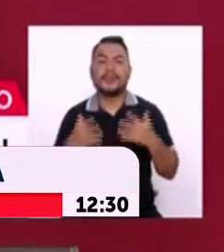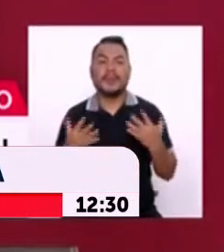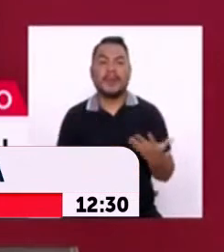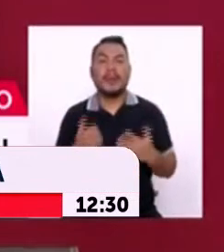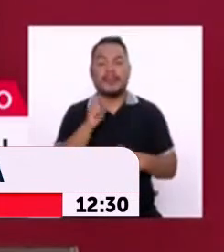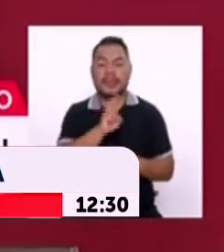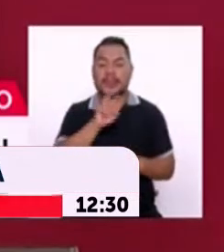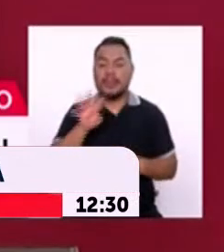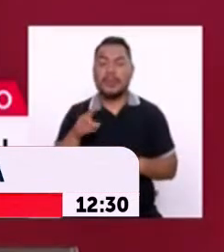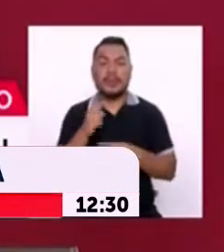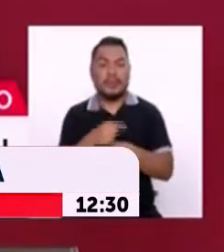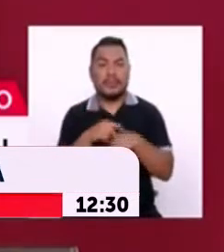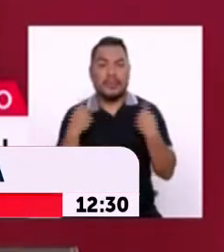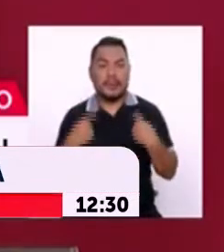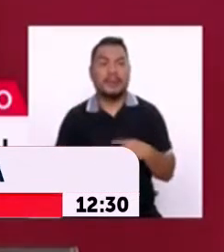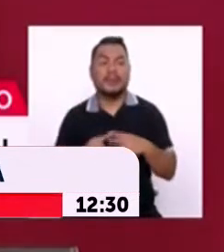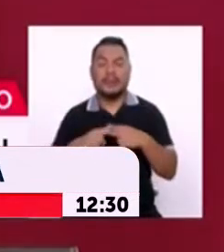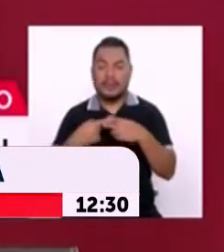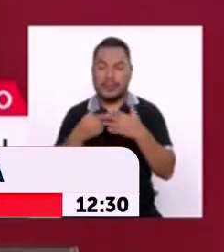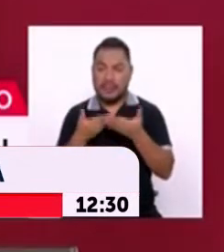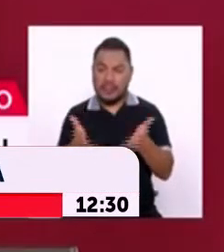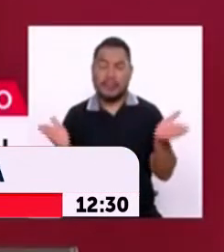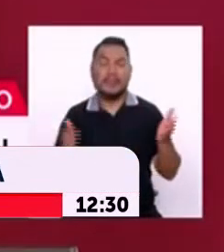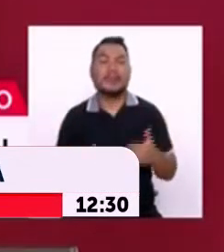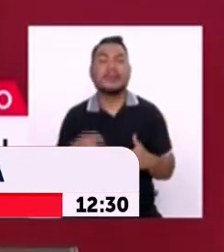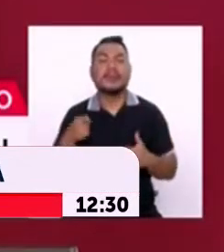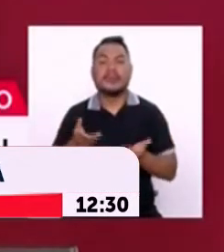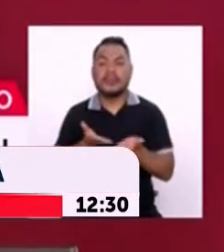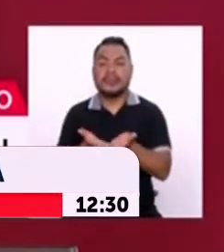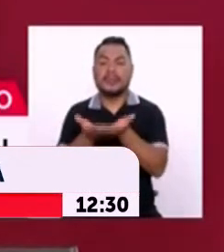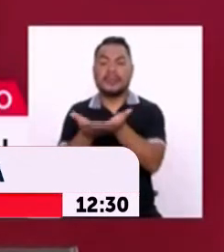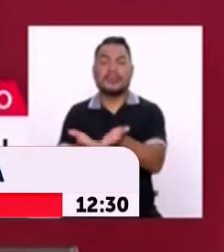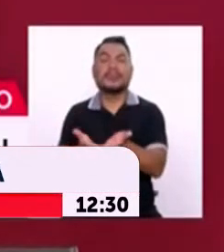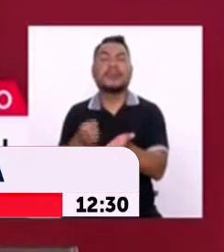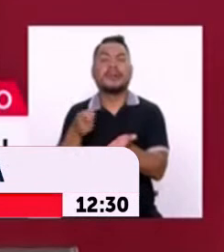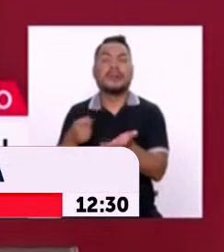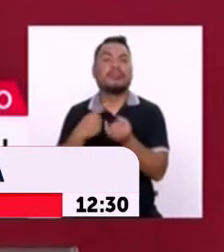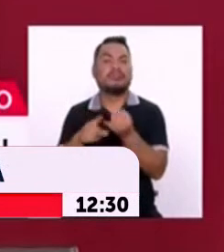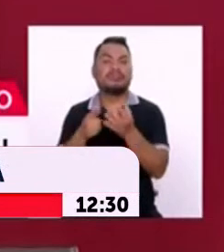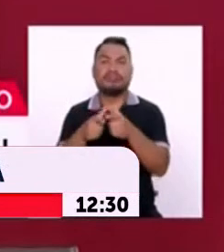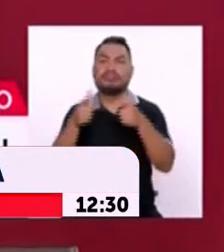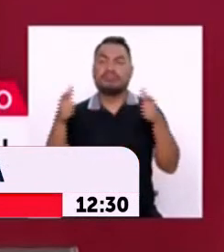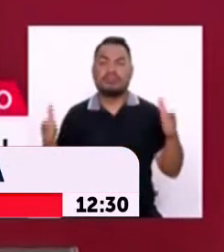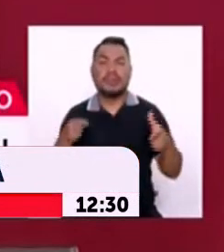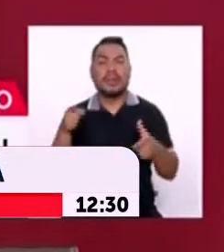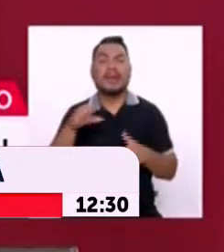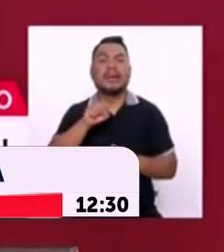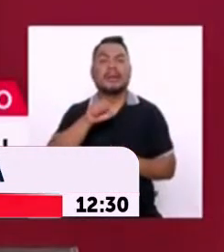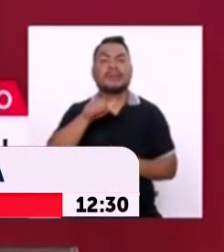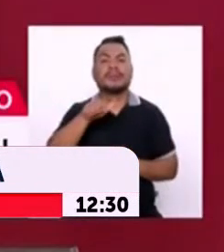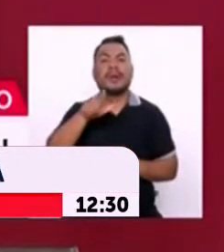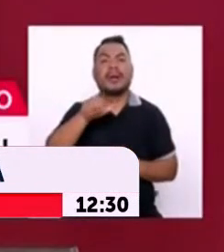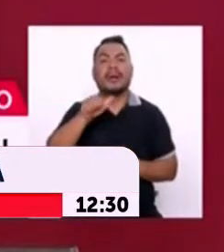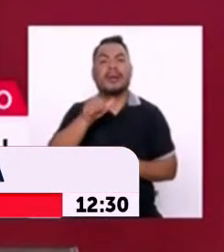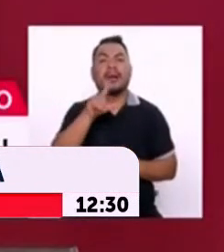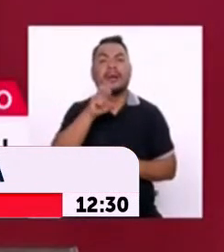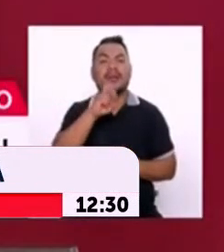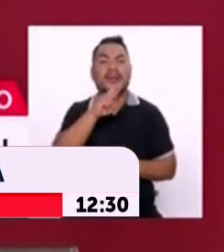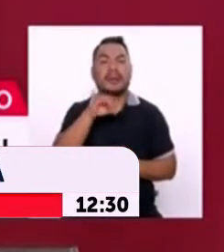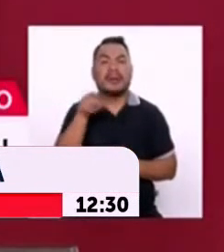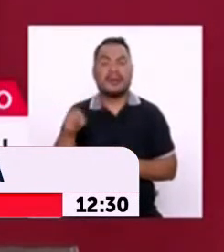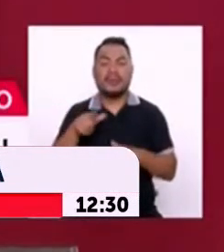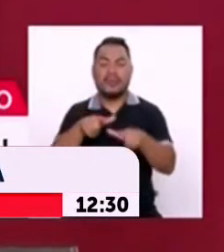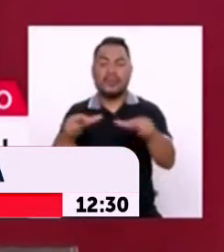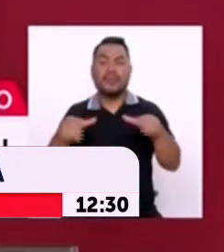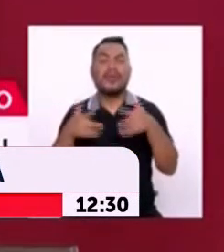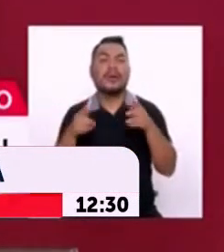El 24 de marzo inauguramos el terminal portuario multipropósito de Salaverry en la región